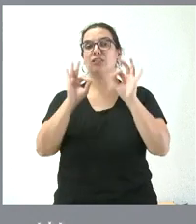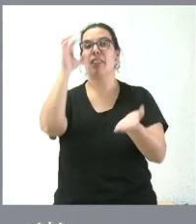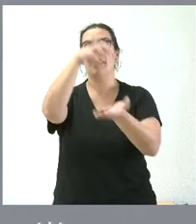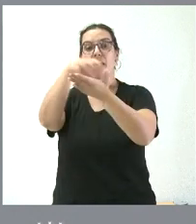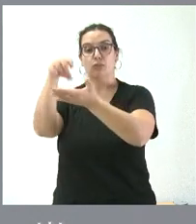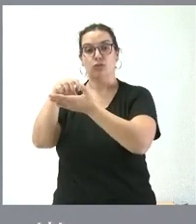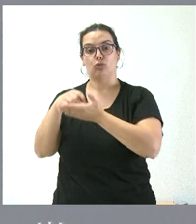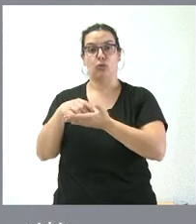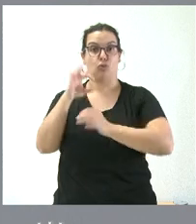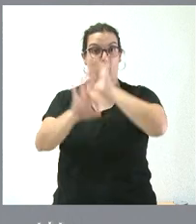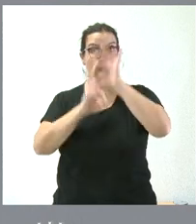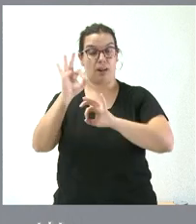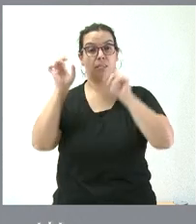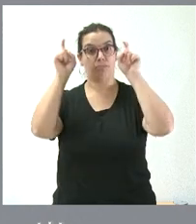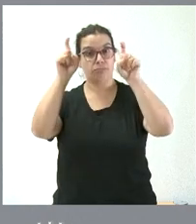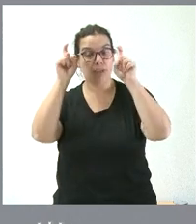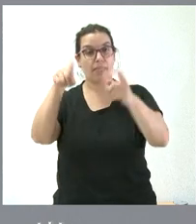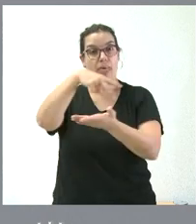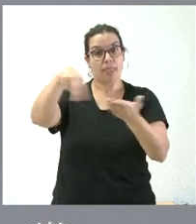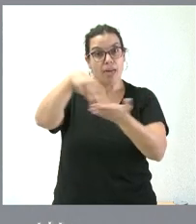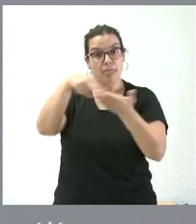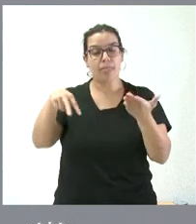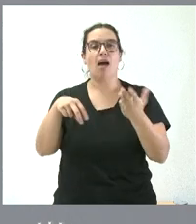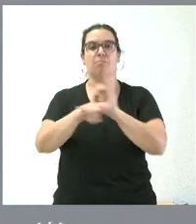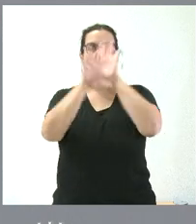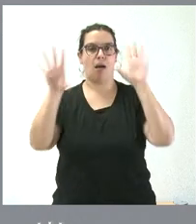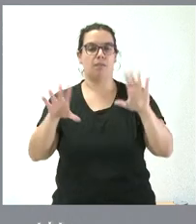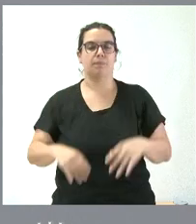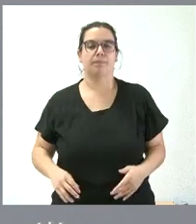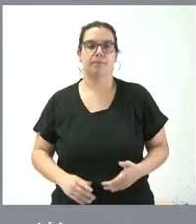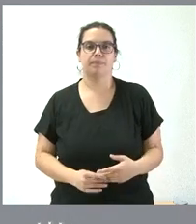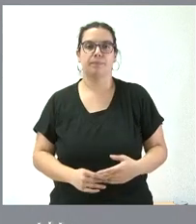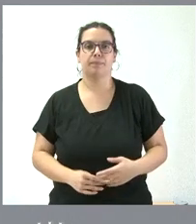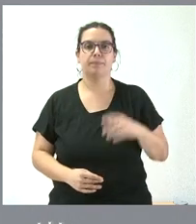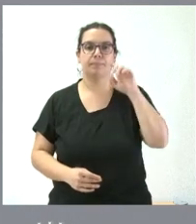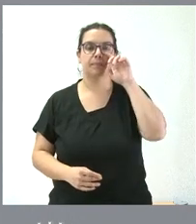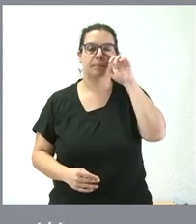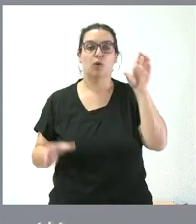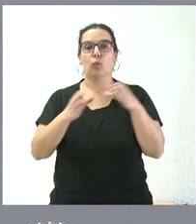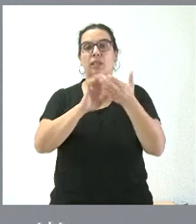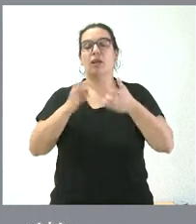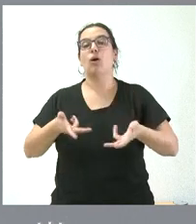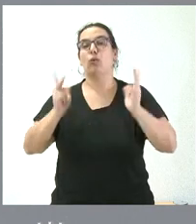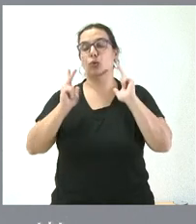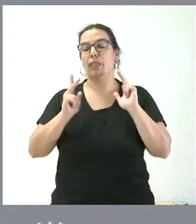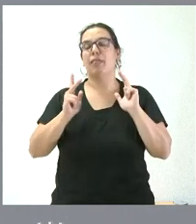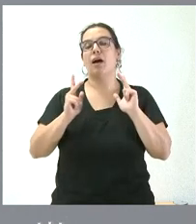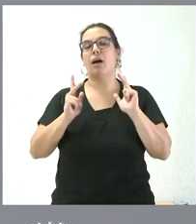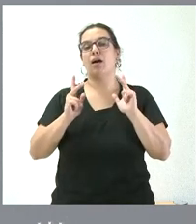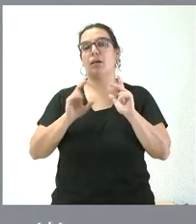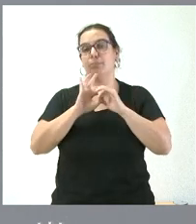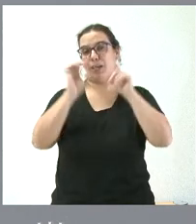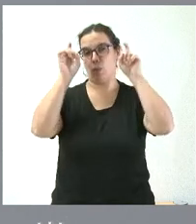imparten estas enseñanzas de danza en nuestra comunidad Autónoma y la junta autoriza finalmente el ámbito de